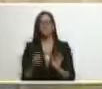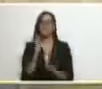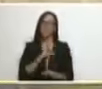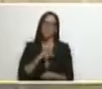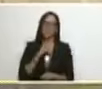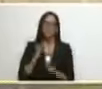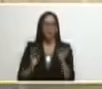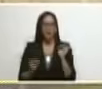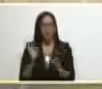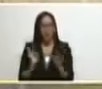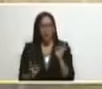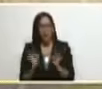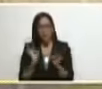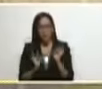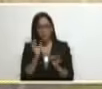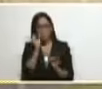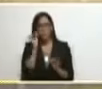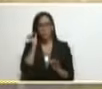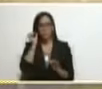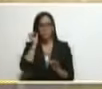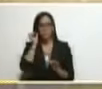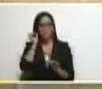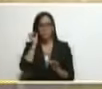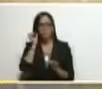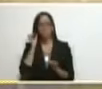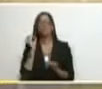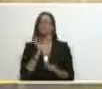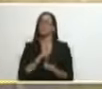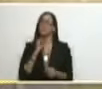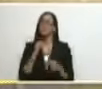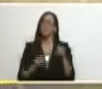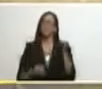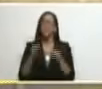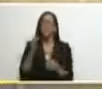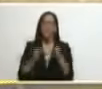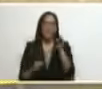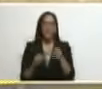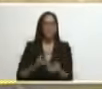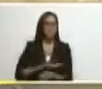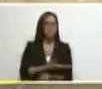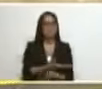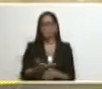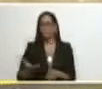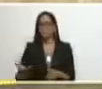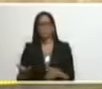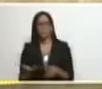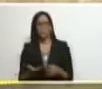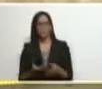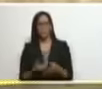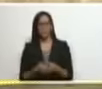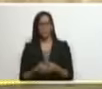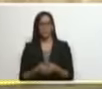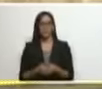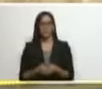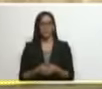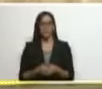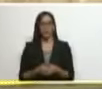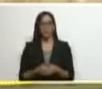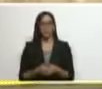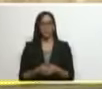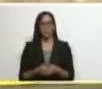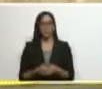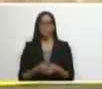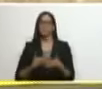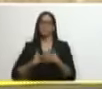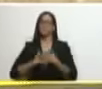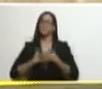abogados, señoras abogadas, señores jueces, señoras juezas, se